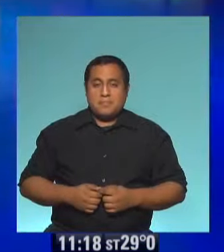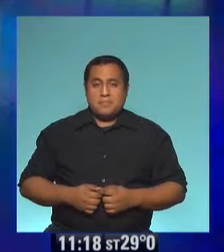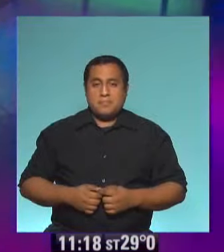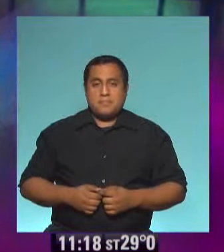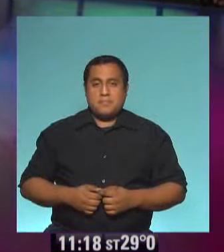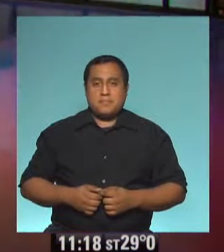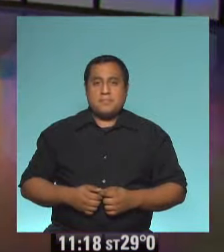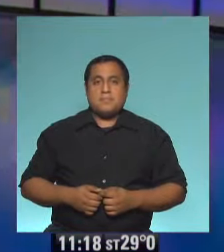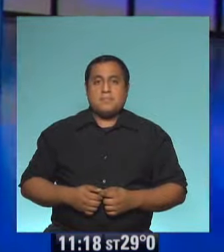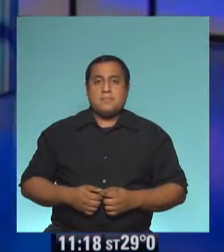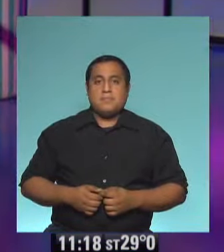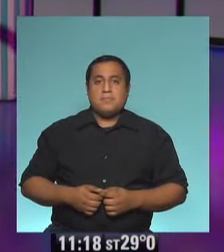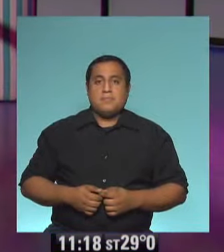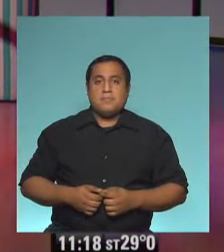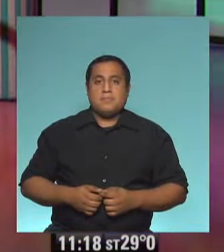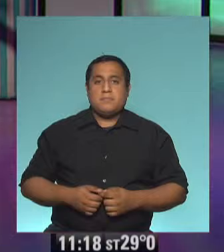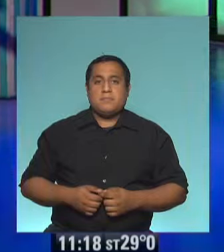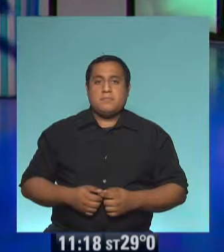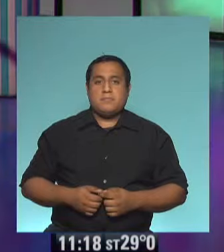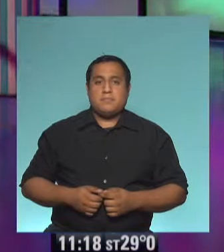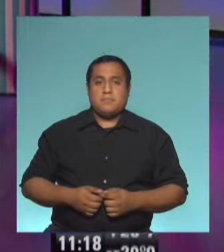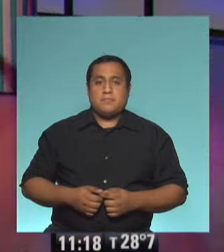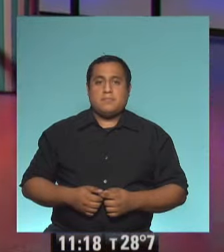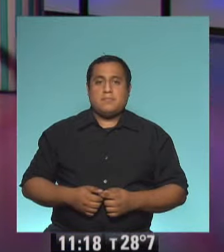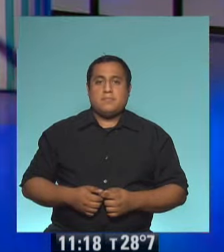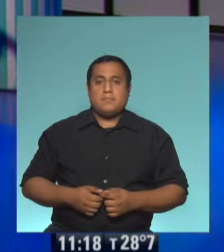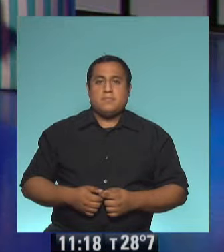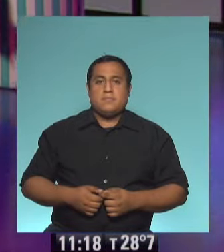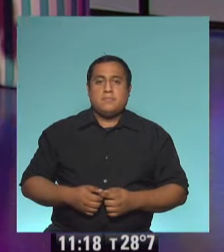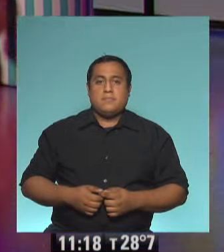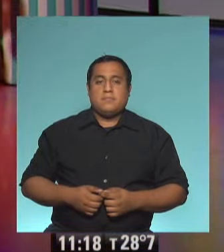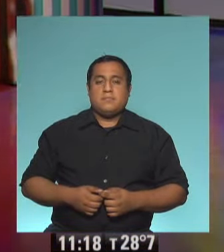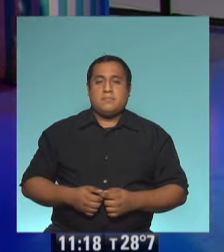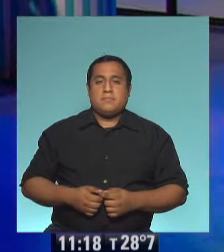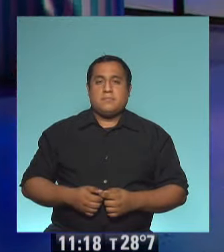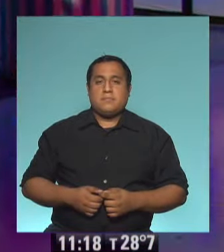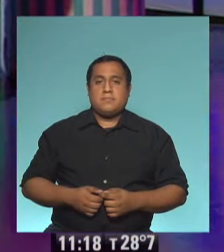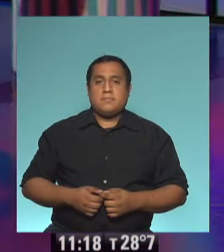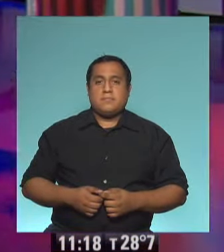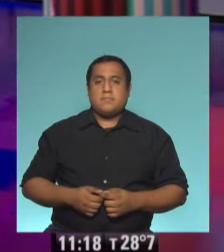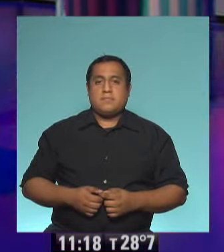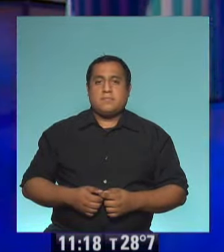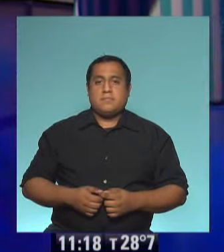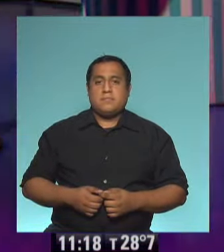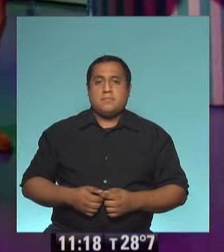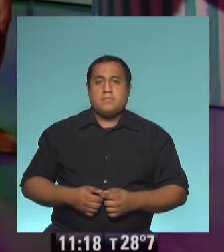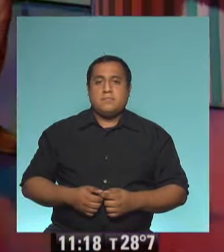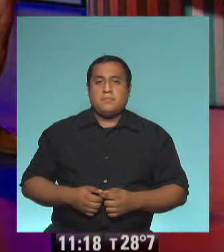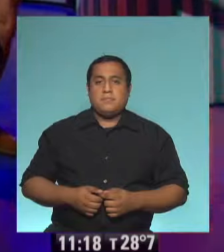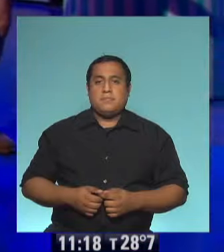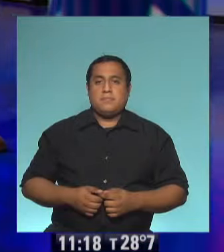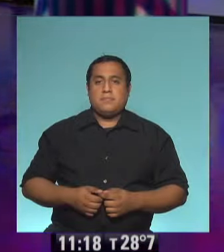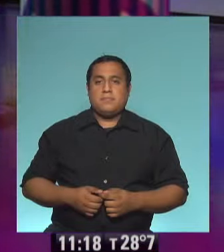dos para la derecha, señalo izquierda. Quedo cruzado. Sí. Y ahora los brazos por arriba de la cabeza.